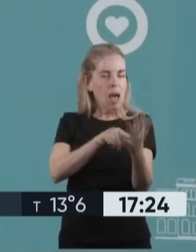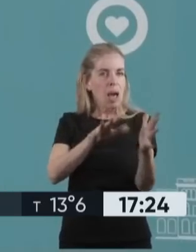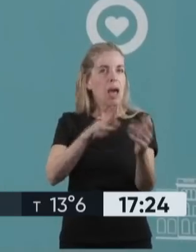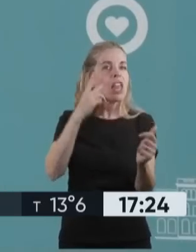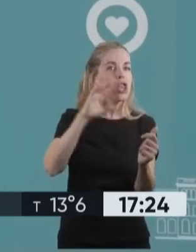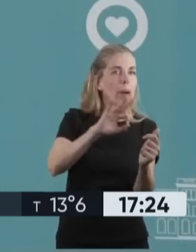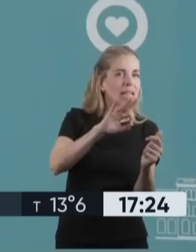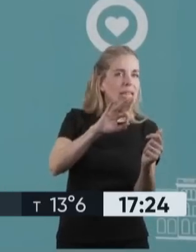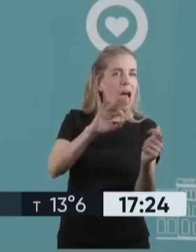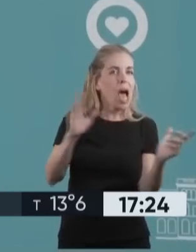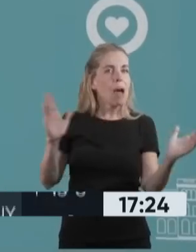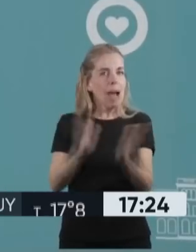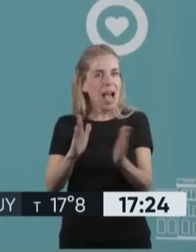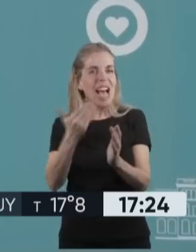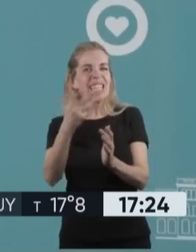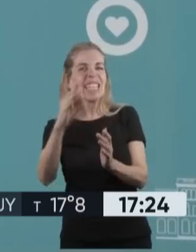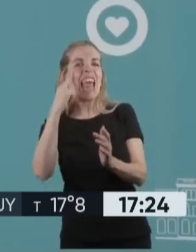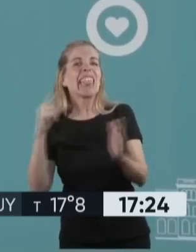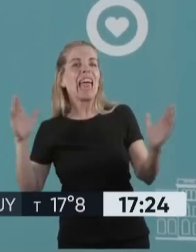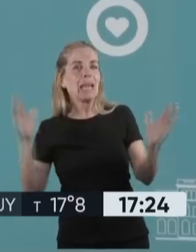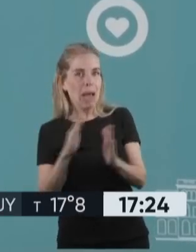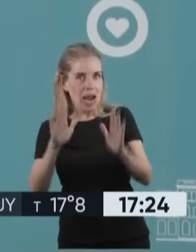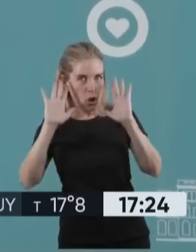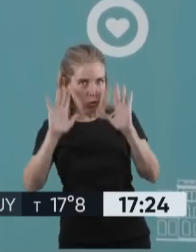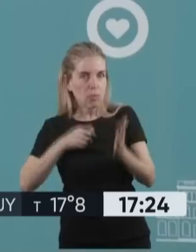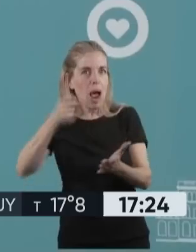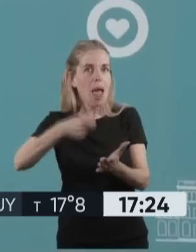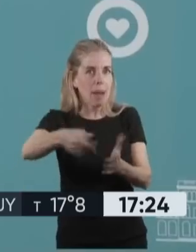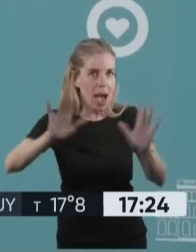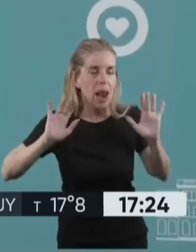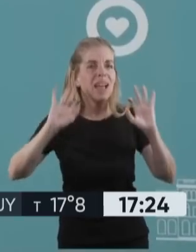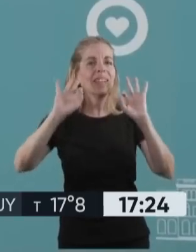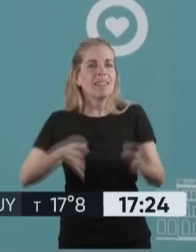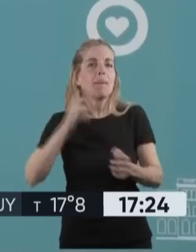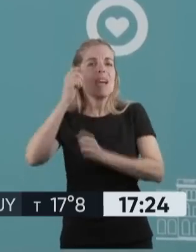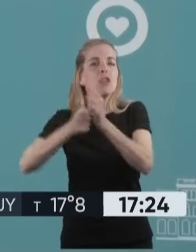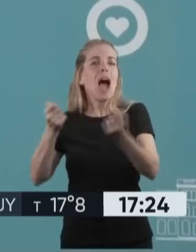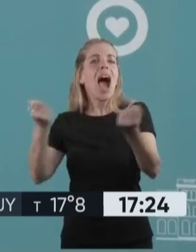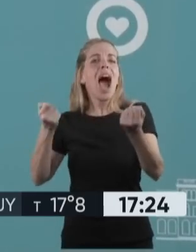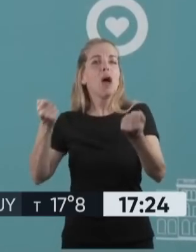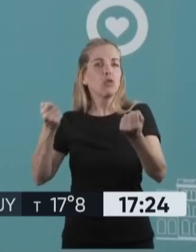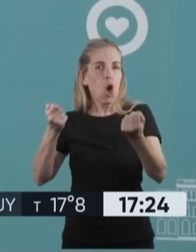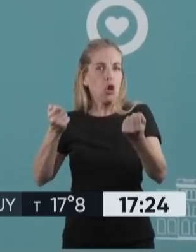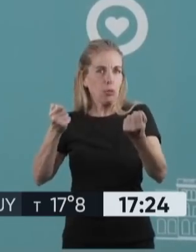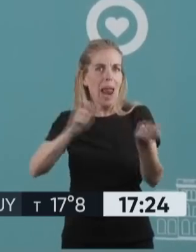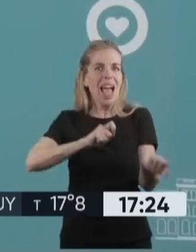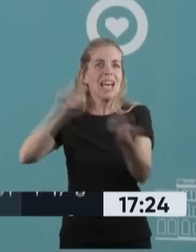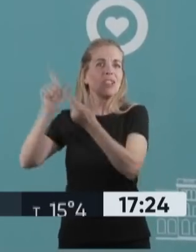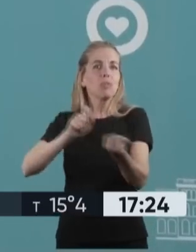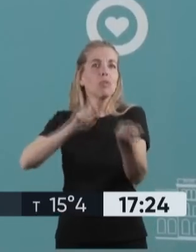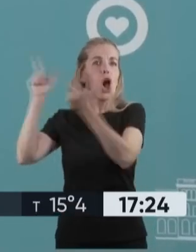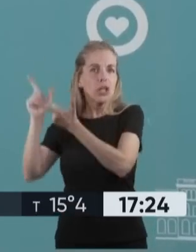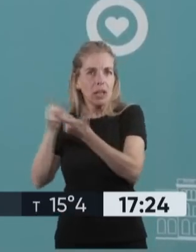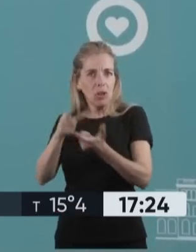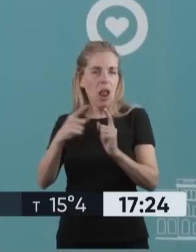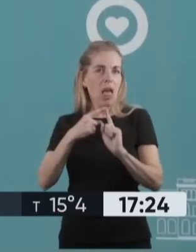90 a 60 días. También sabemos que para la industria automotriz, para autos de exportación, pueden acceder